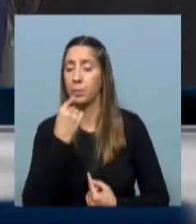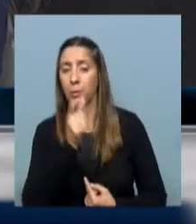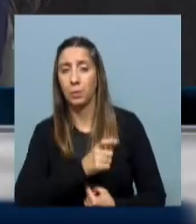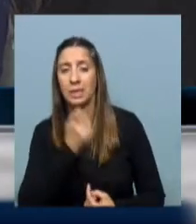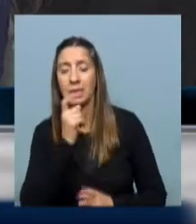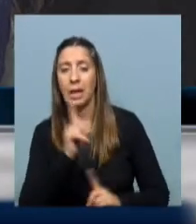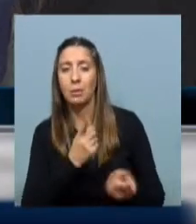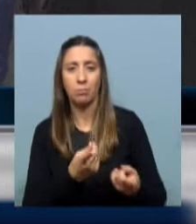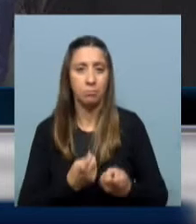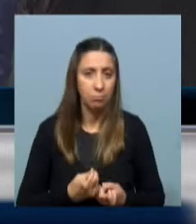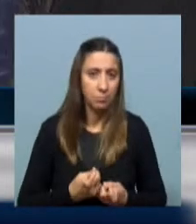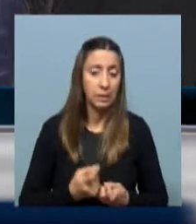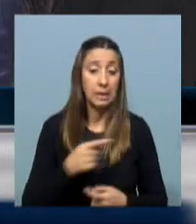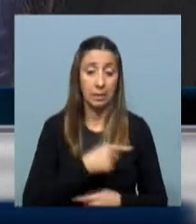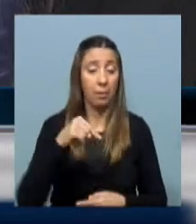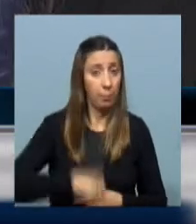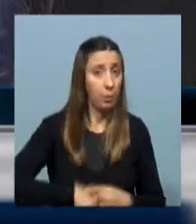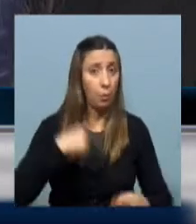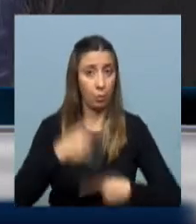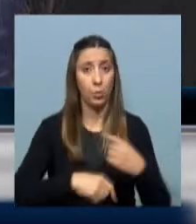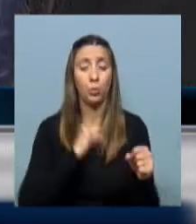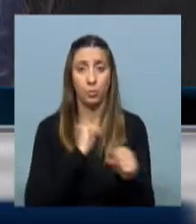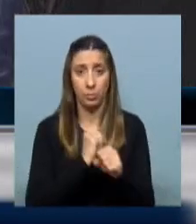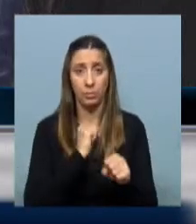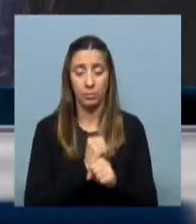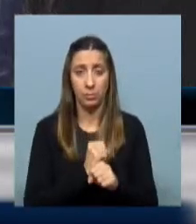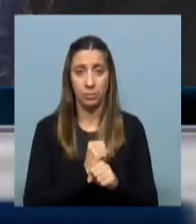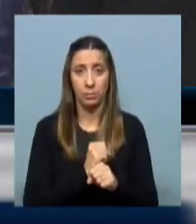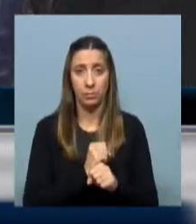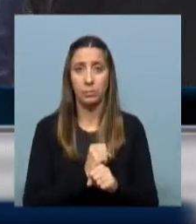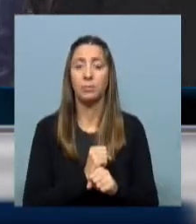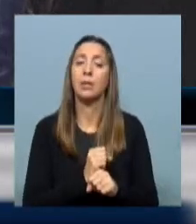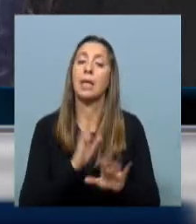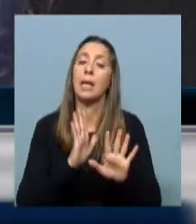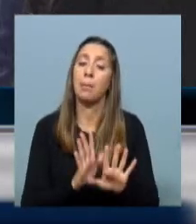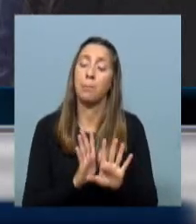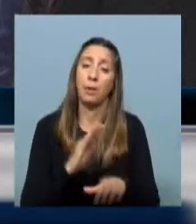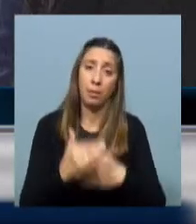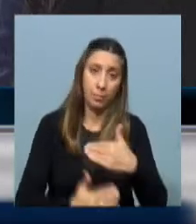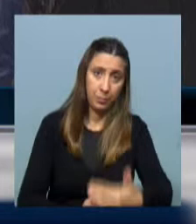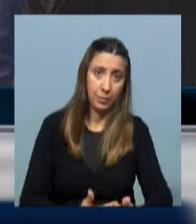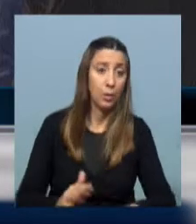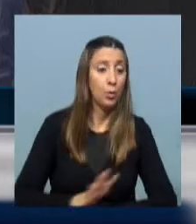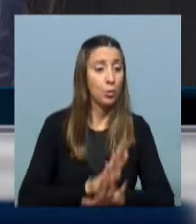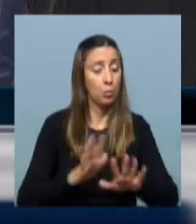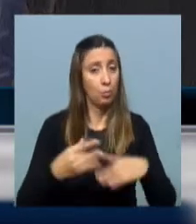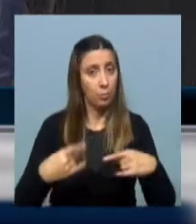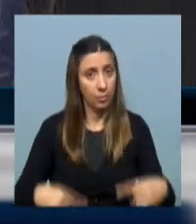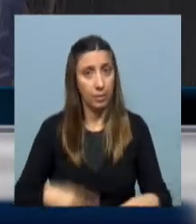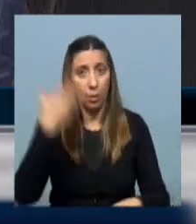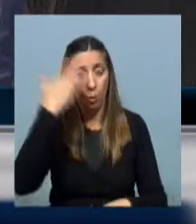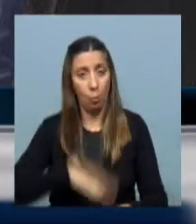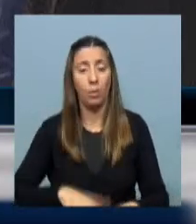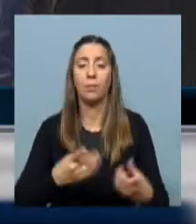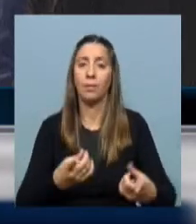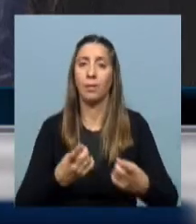ver si necesitaban algo. Esta semana vamos a seguir trabajando y bueno, esperemos tener todo el relevamiento final de